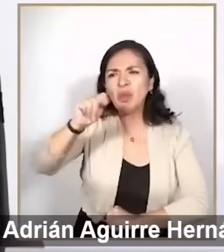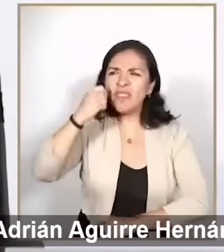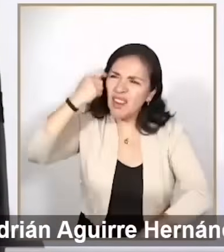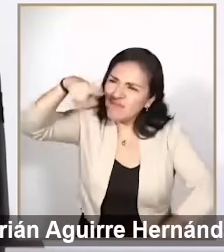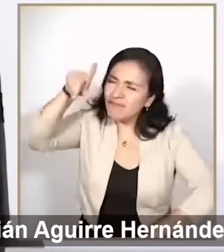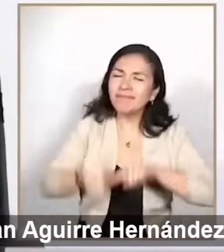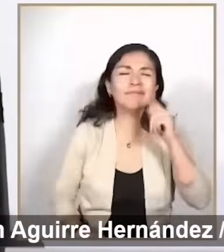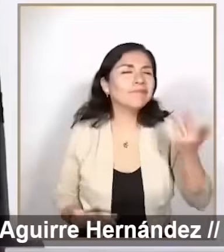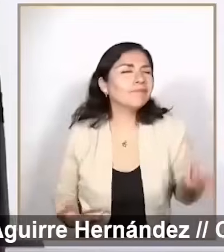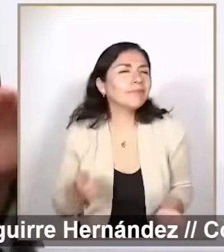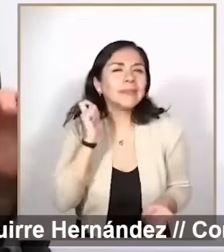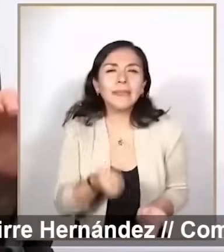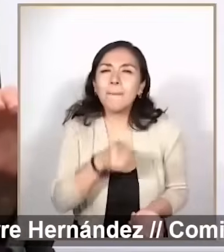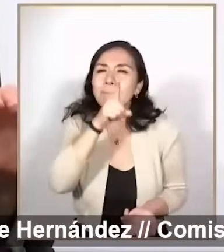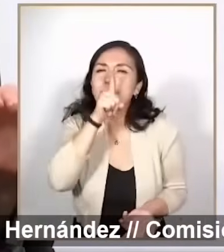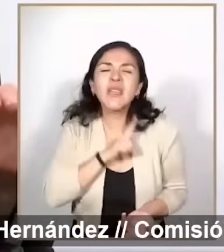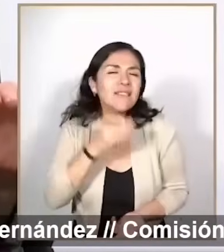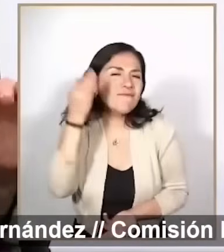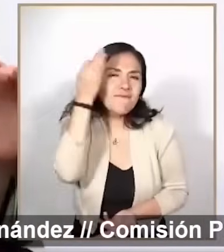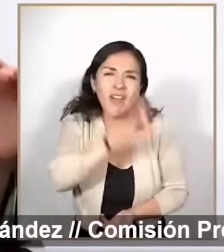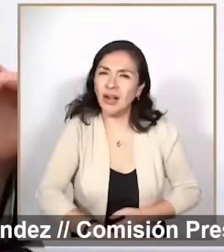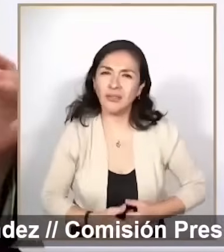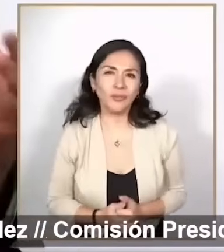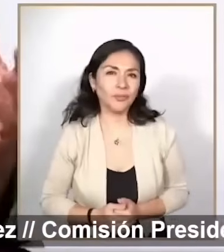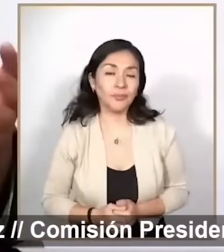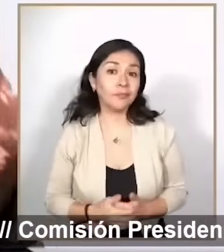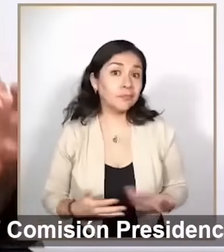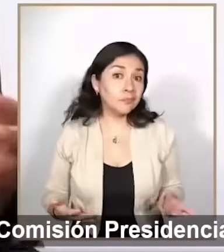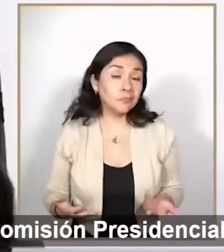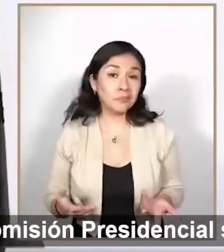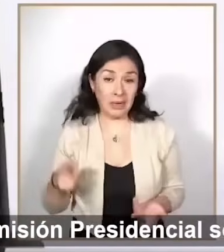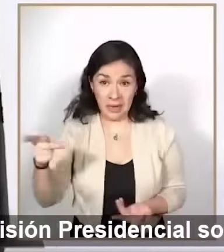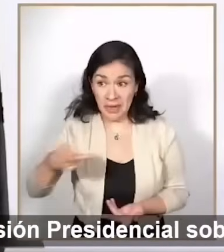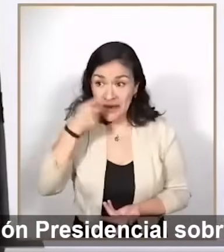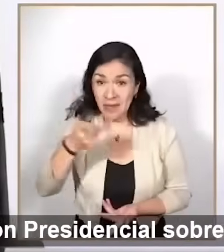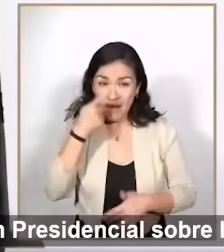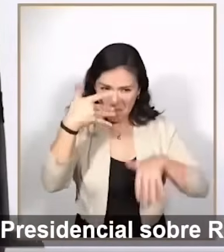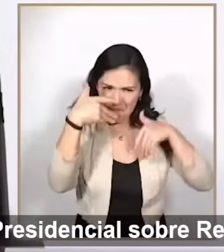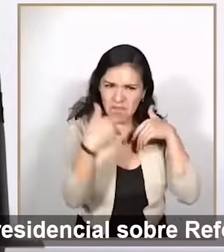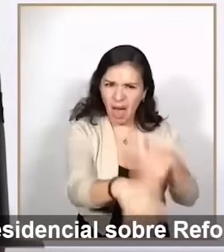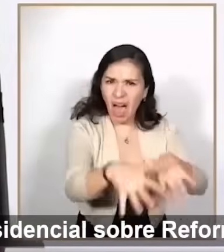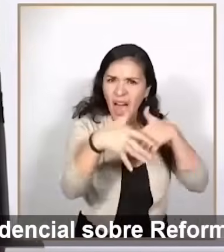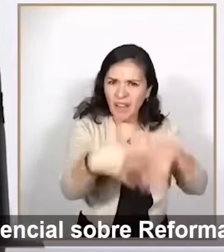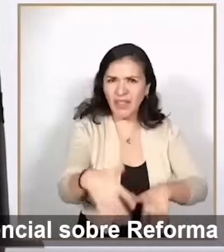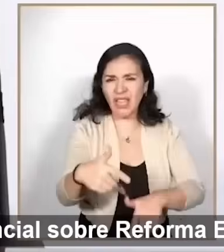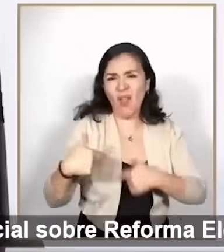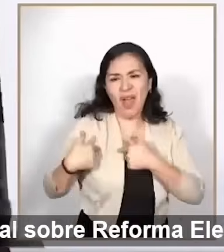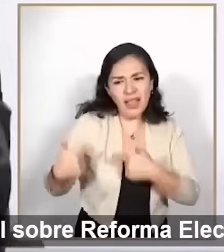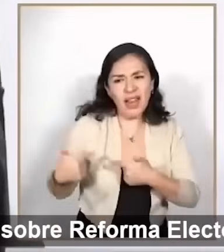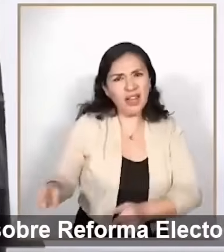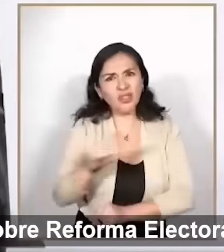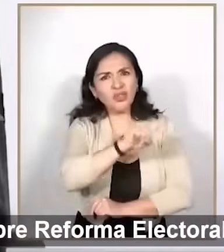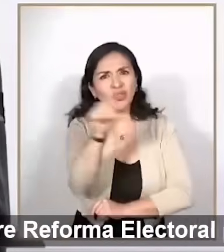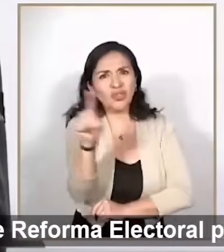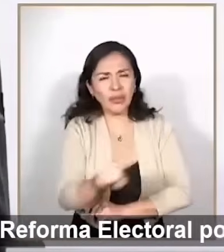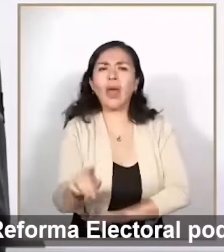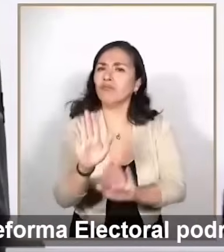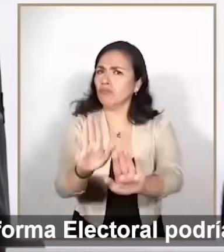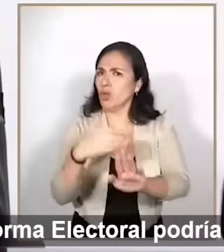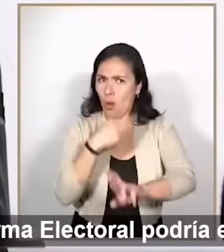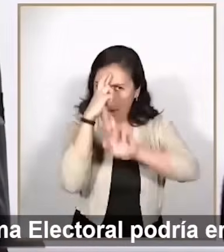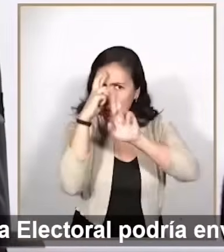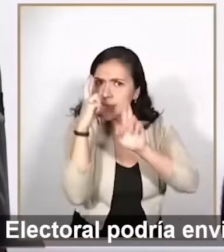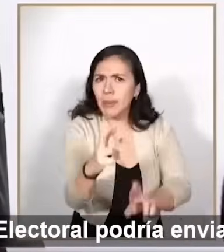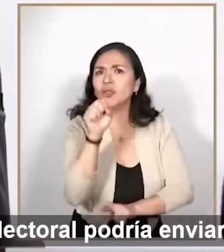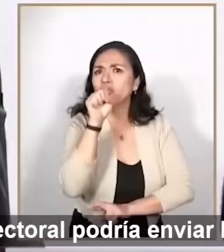falso, es mentira. Esa famosa manifestación de la generación Z, todos mis respetos a